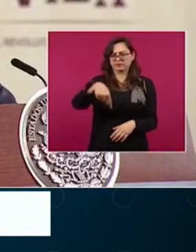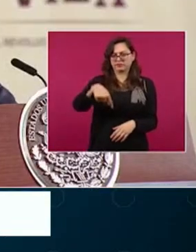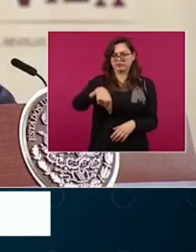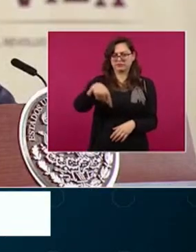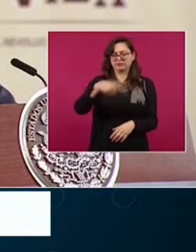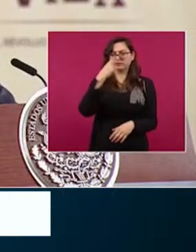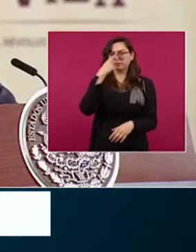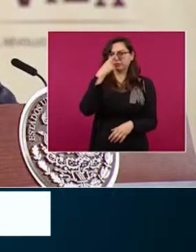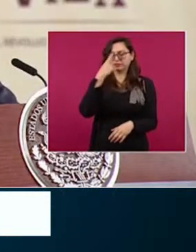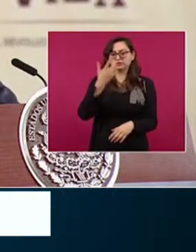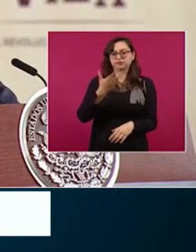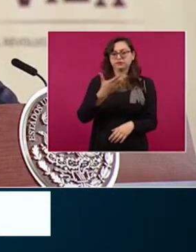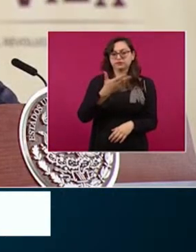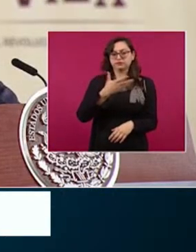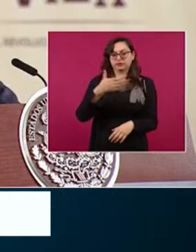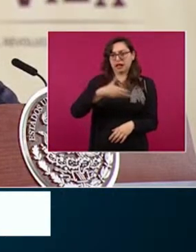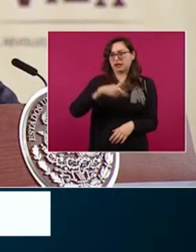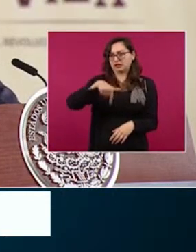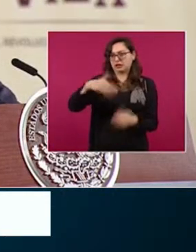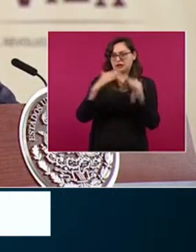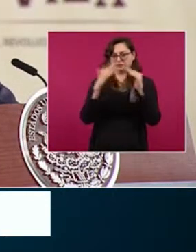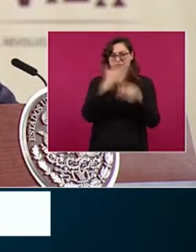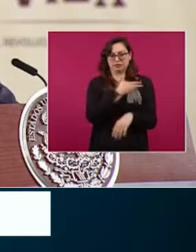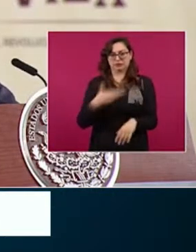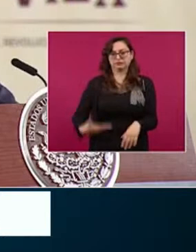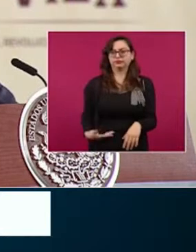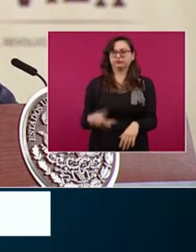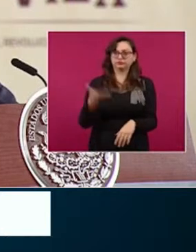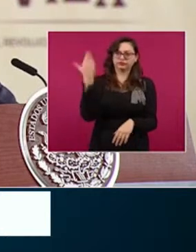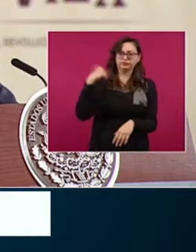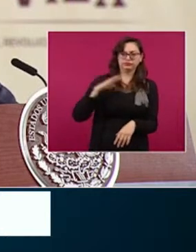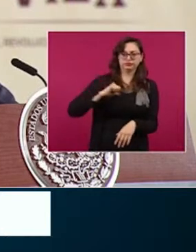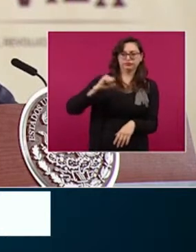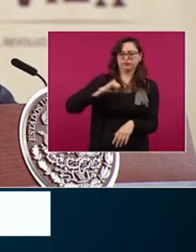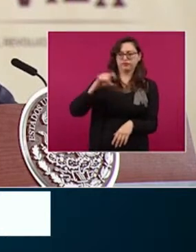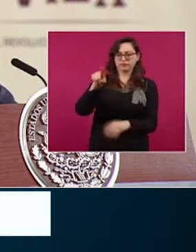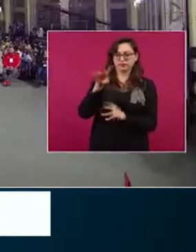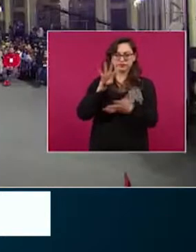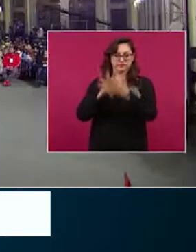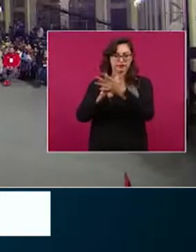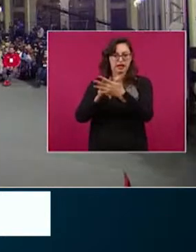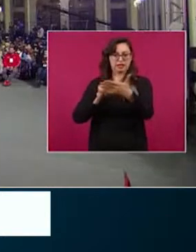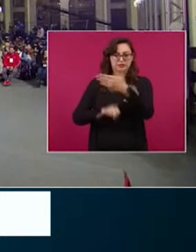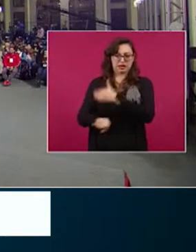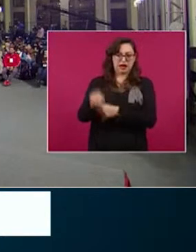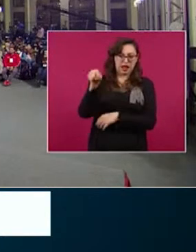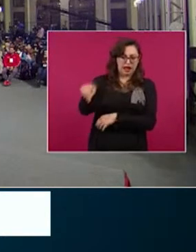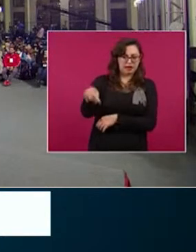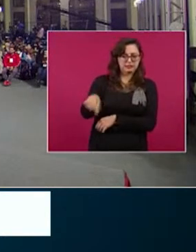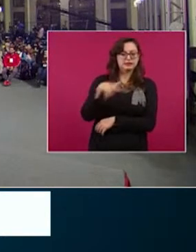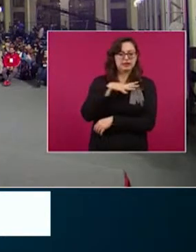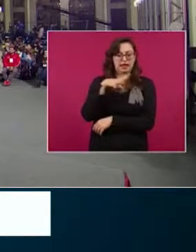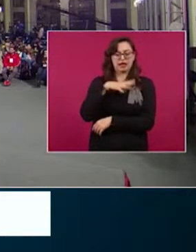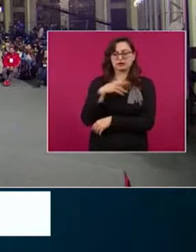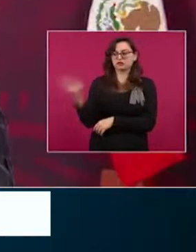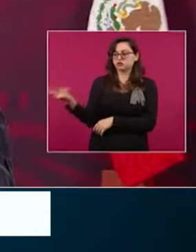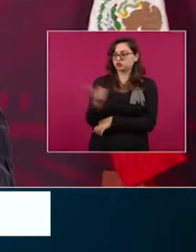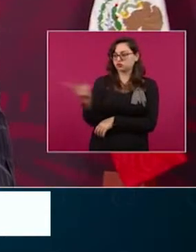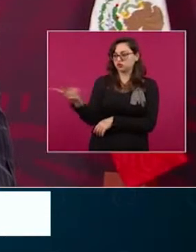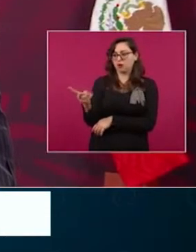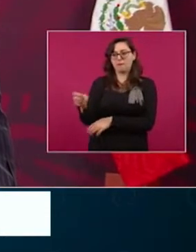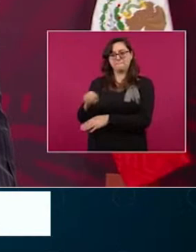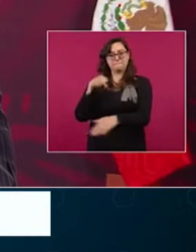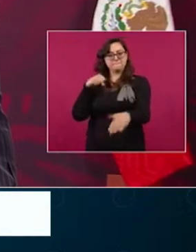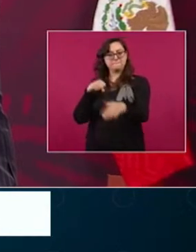más detalles de hechos de corrupción para contribuir a purificar la vida pública de México. Vamos a escuchar a continuación